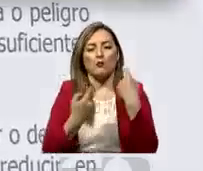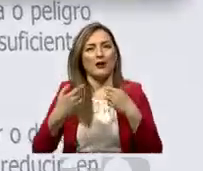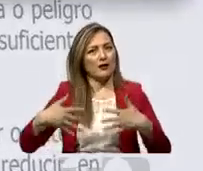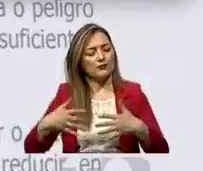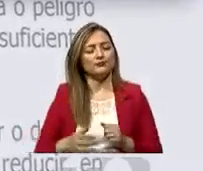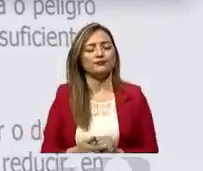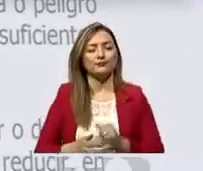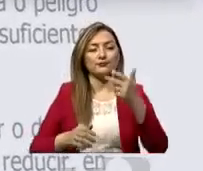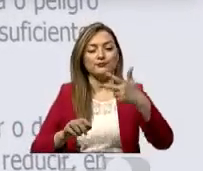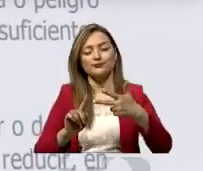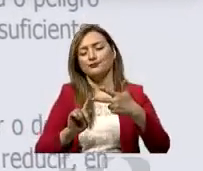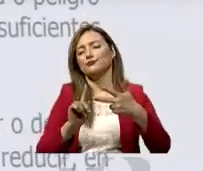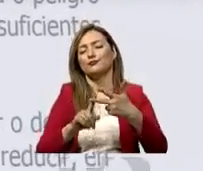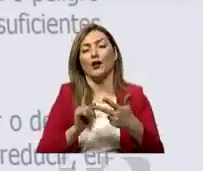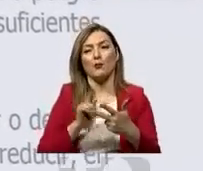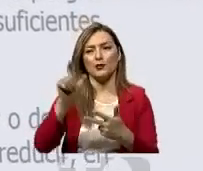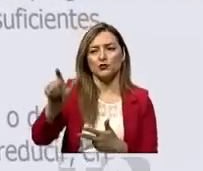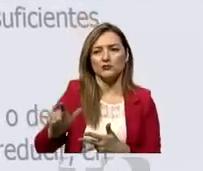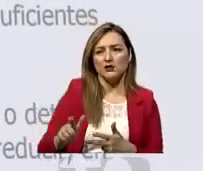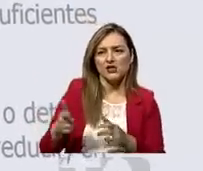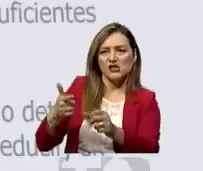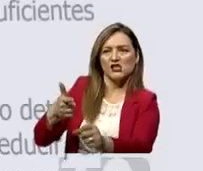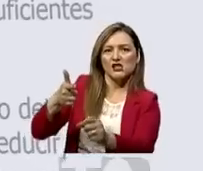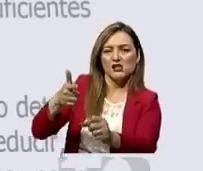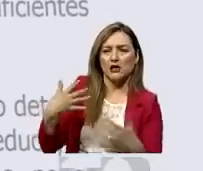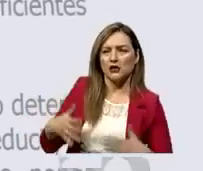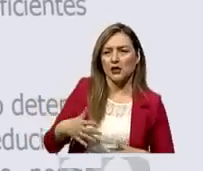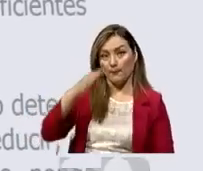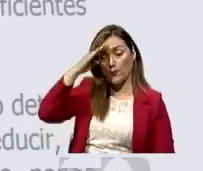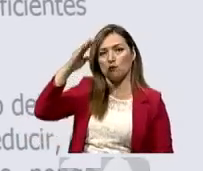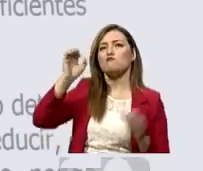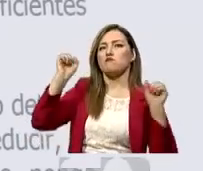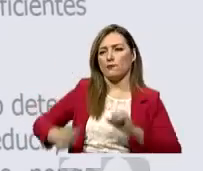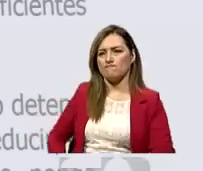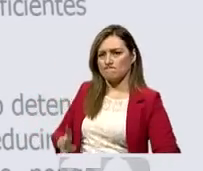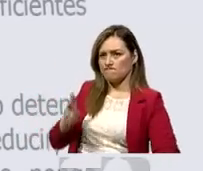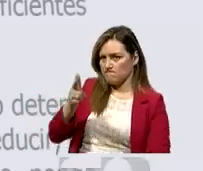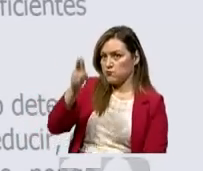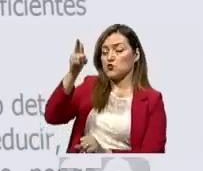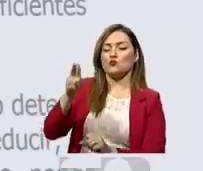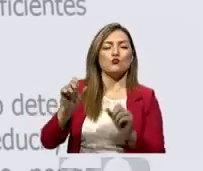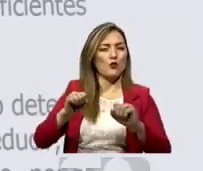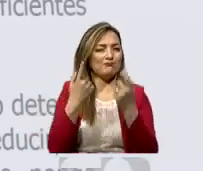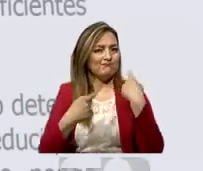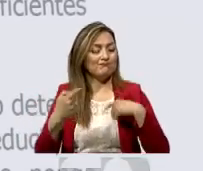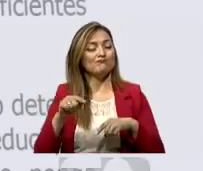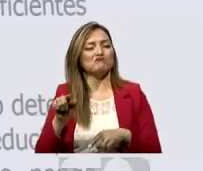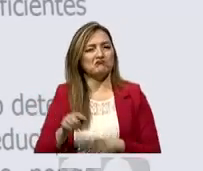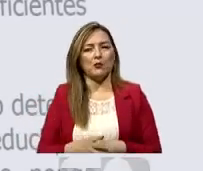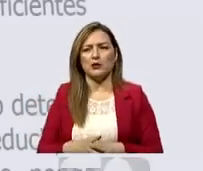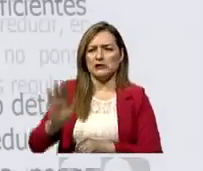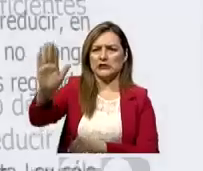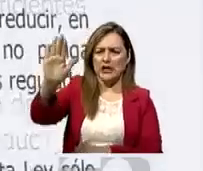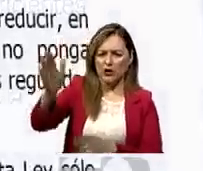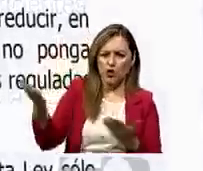El tercero, con el objeto de detener a una persona que represente una amenaza o peligro inminente de muerte o lesiones graves y oponga resistencia a